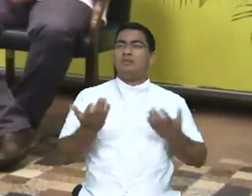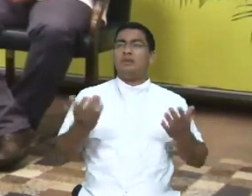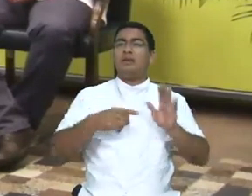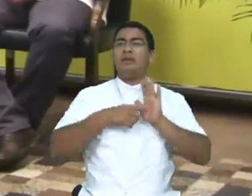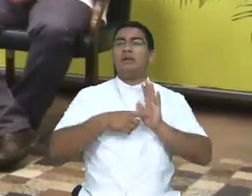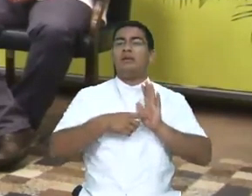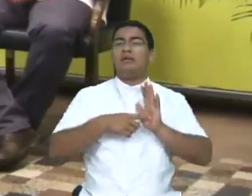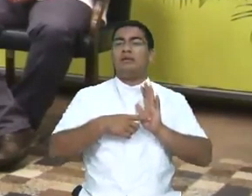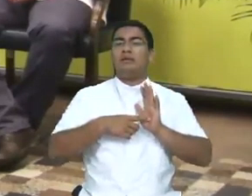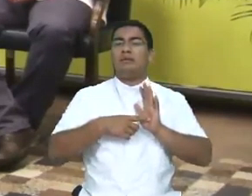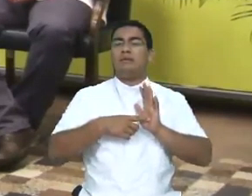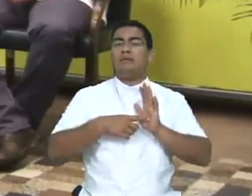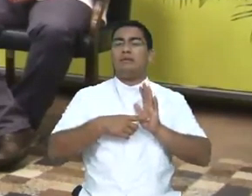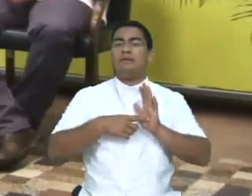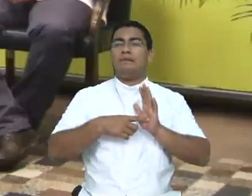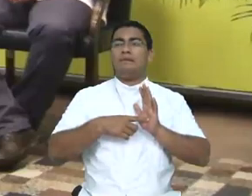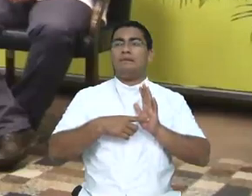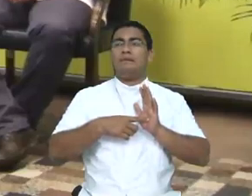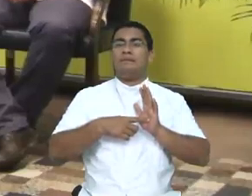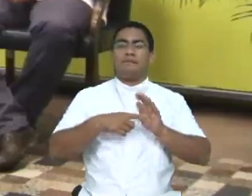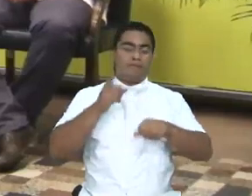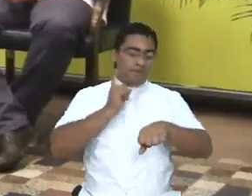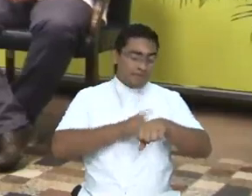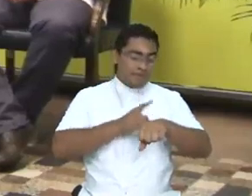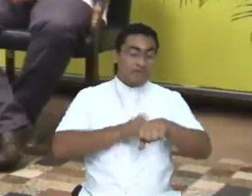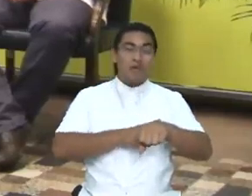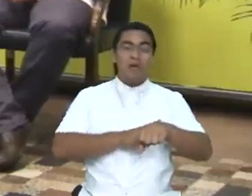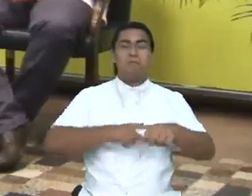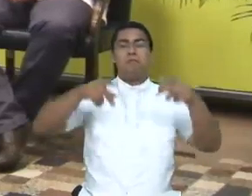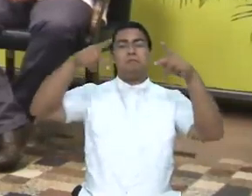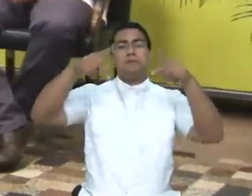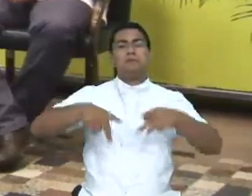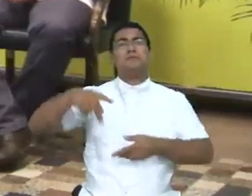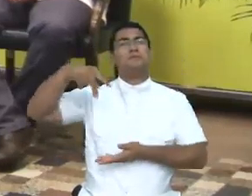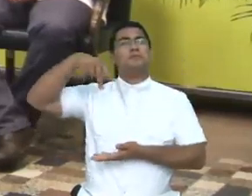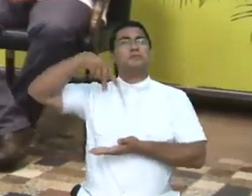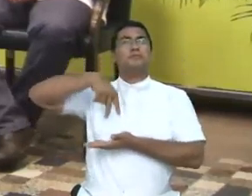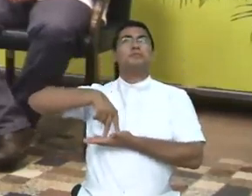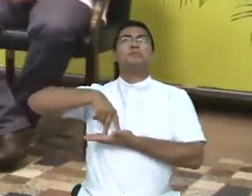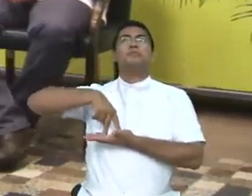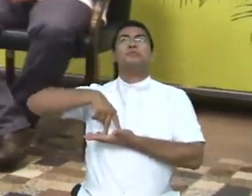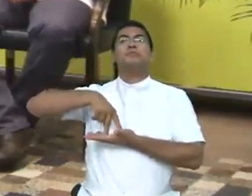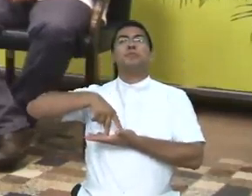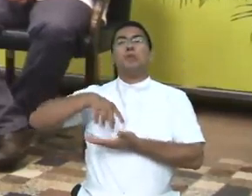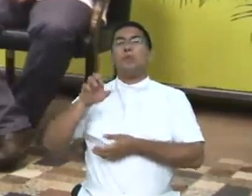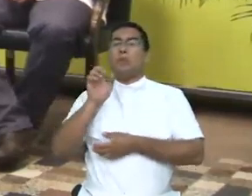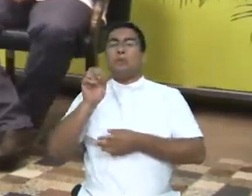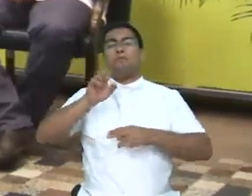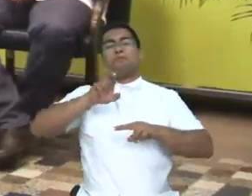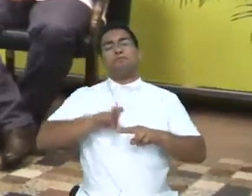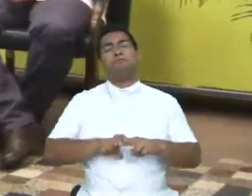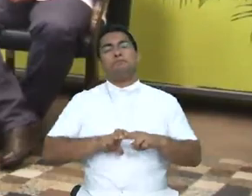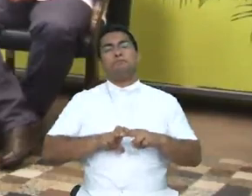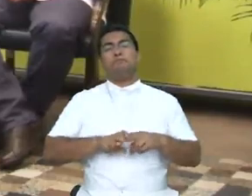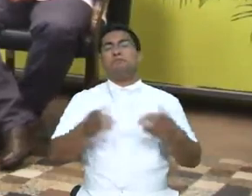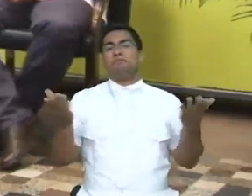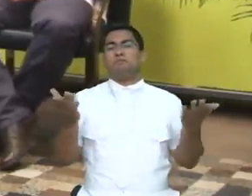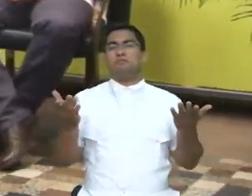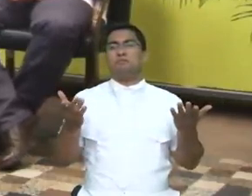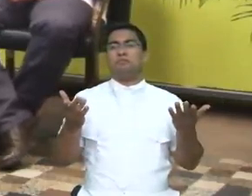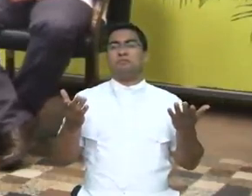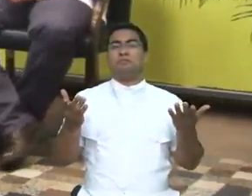estar en tiempo, verdad? En tiempo. Una persona de pie y sentado también, porque también sentado es...